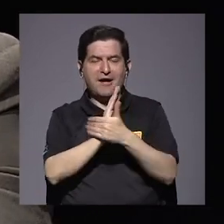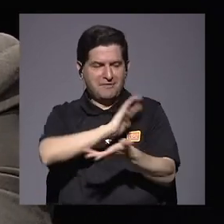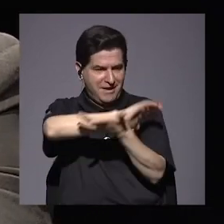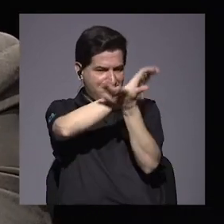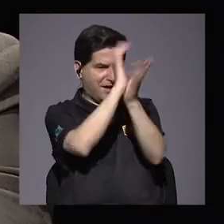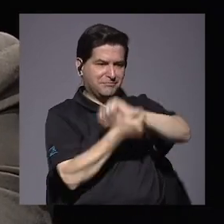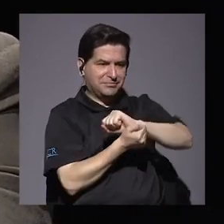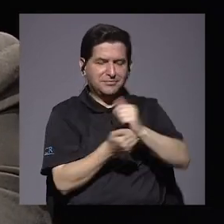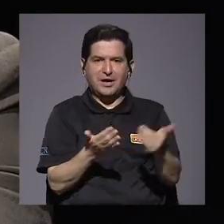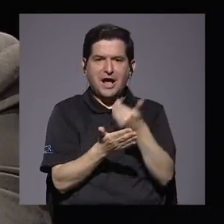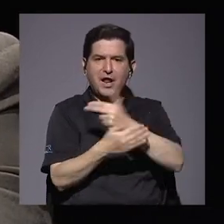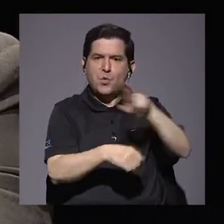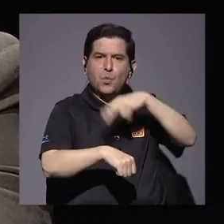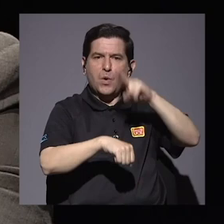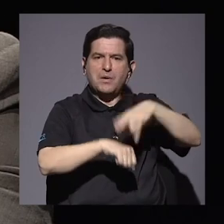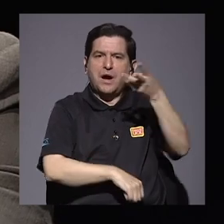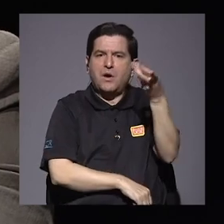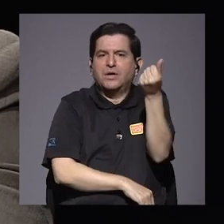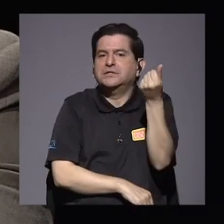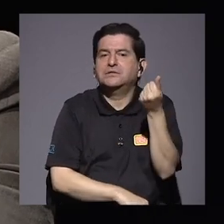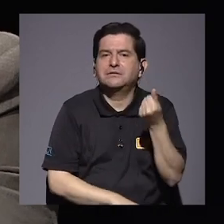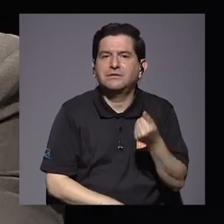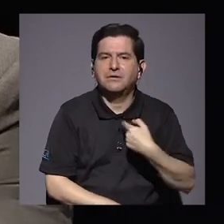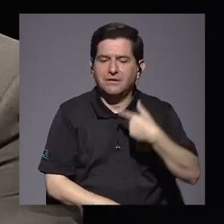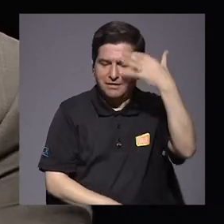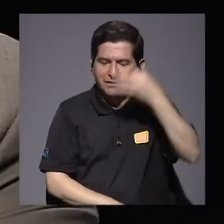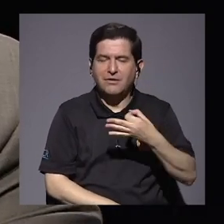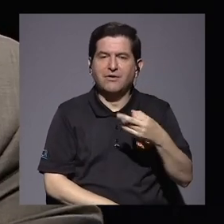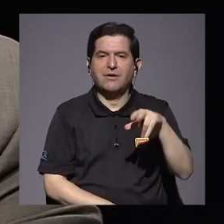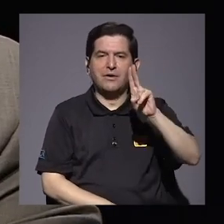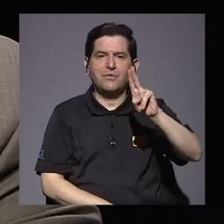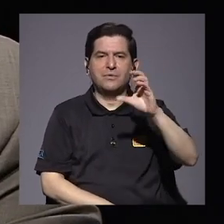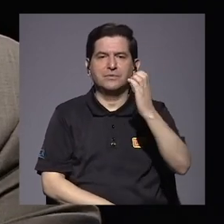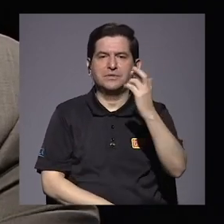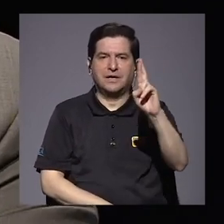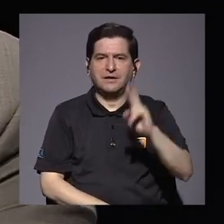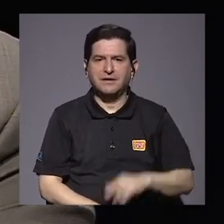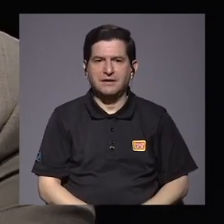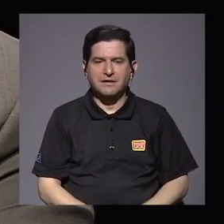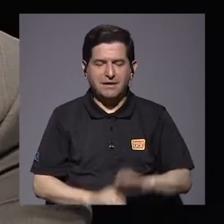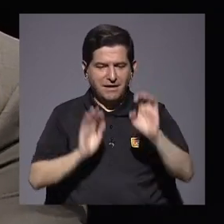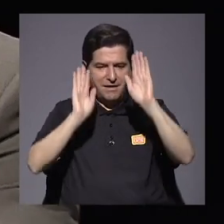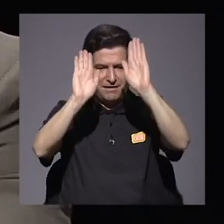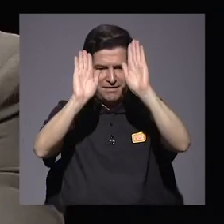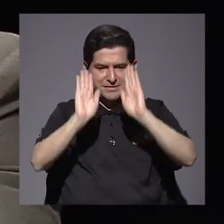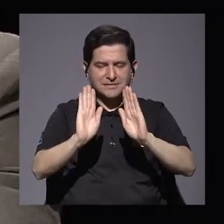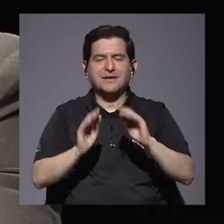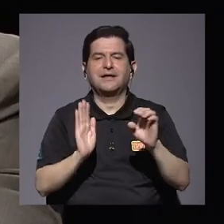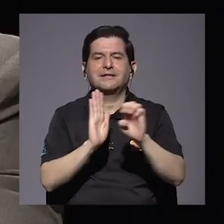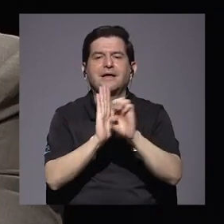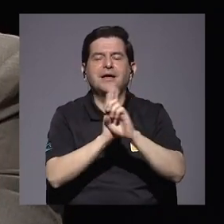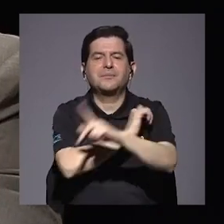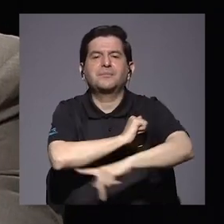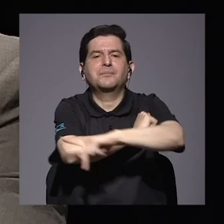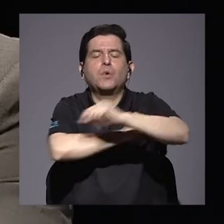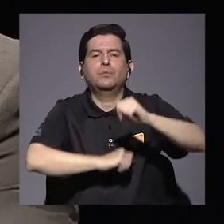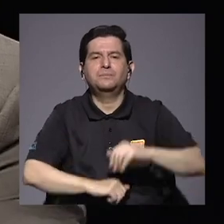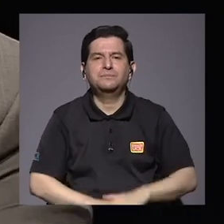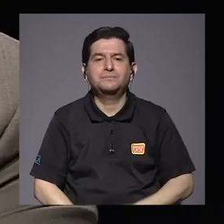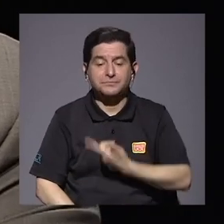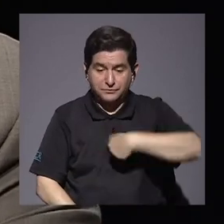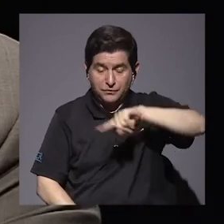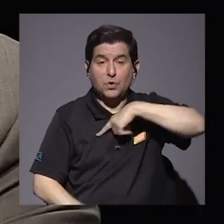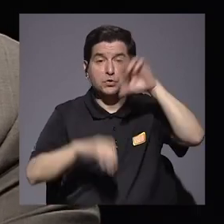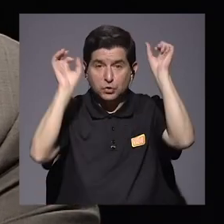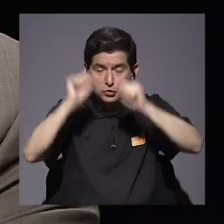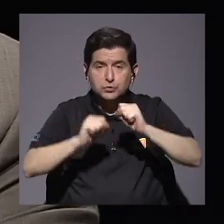adaptarme a la nueva normalidad. Y en esto creo que la Universidad de Costa Rica ha sido ejemplo en el país de cómo